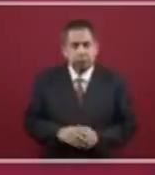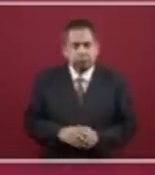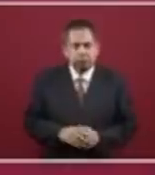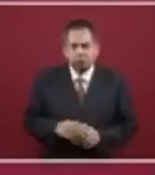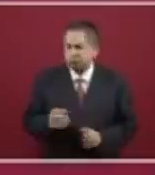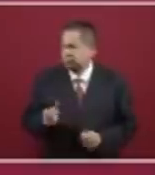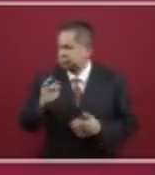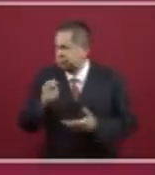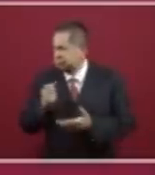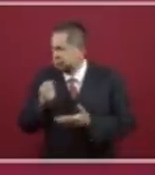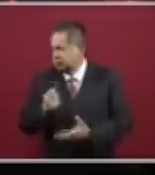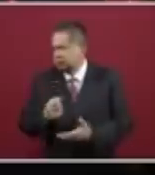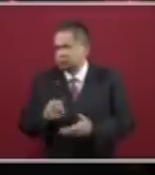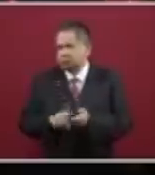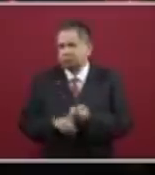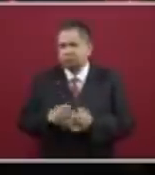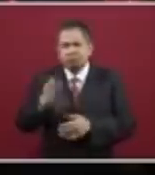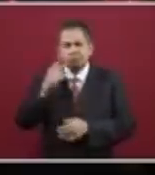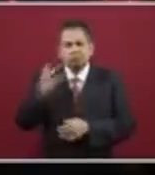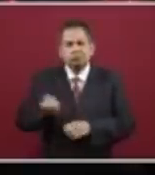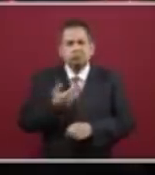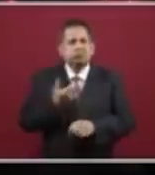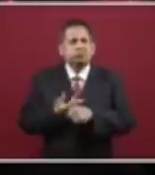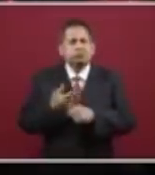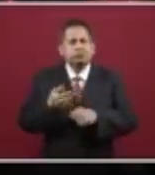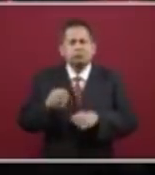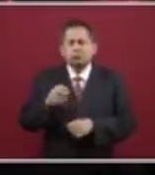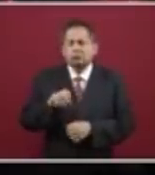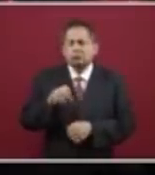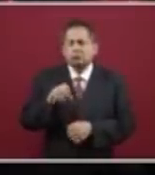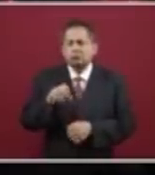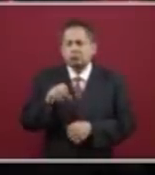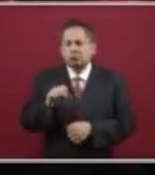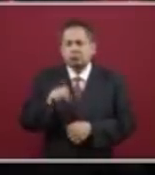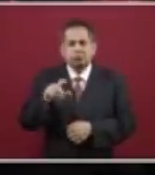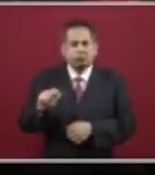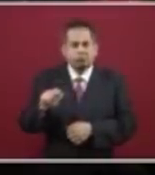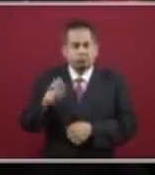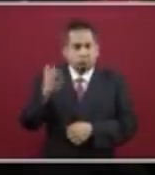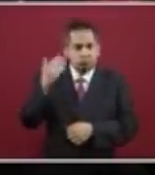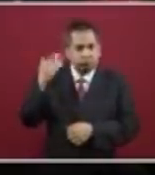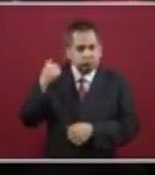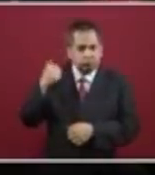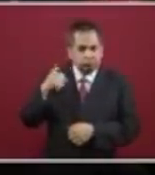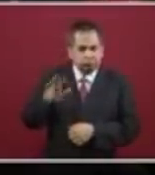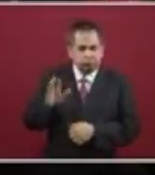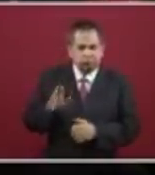¿Cuánto era el presupuesto de la Secretaría del Trabajo? 4,000 millones. En